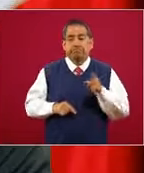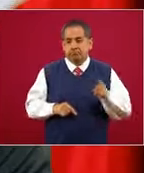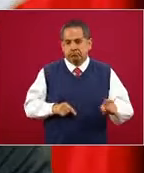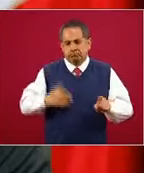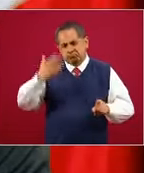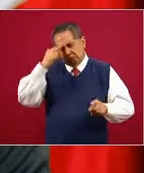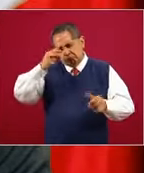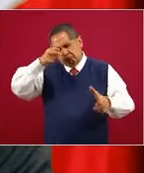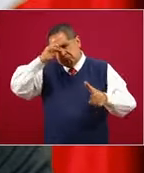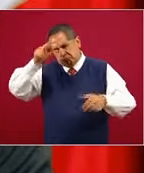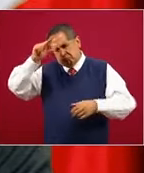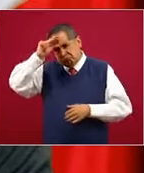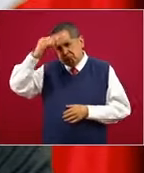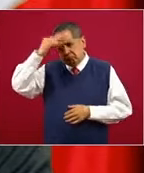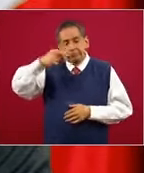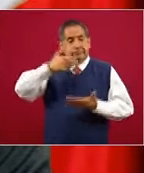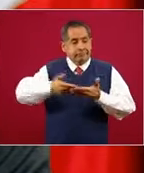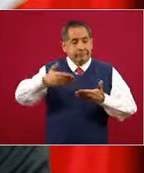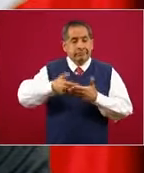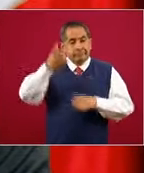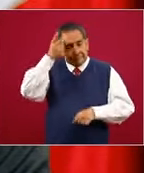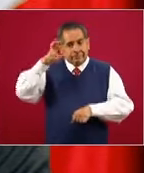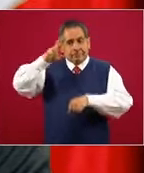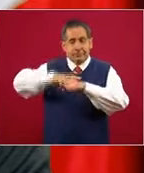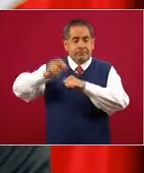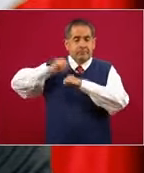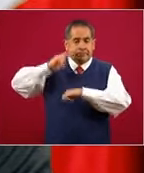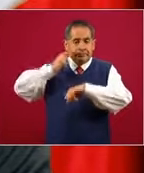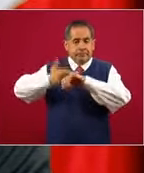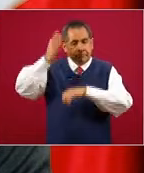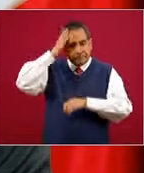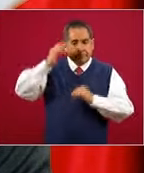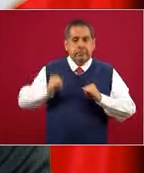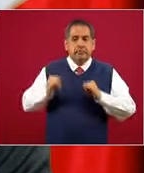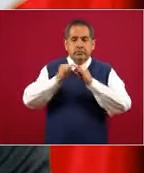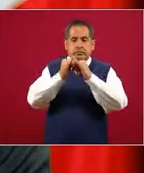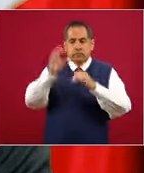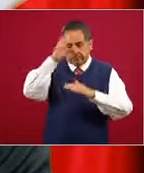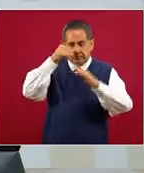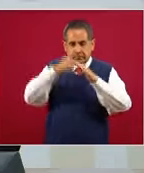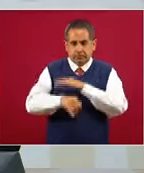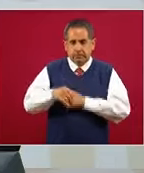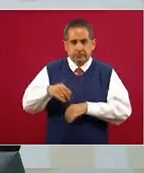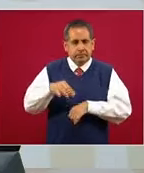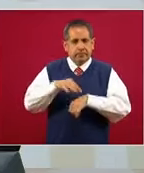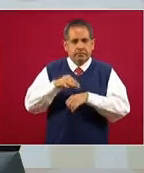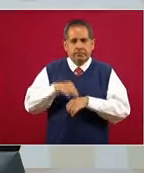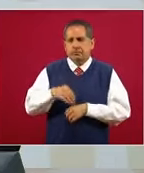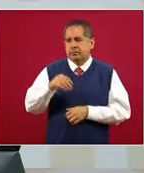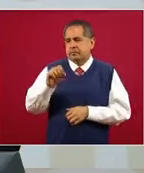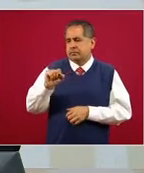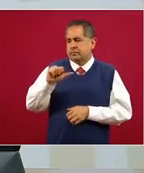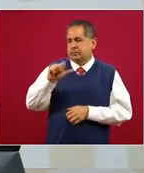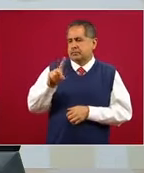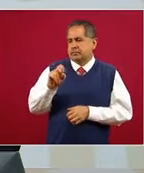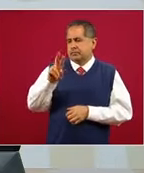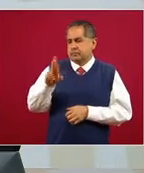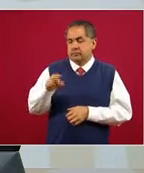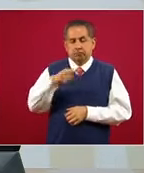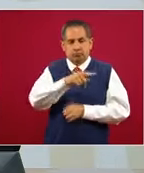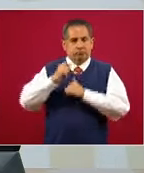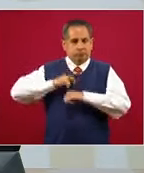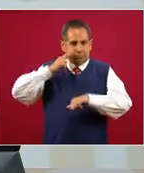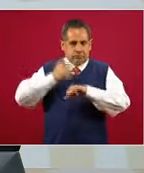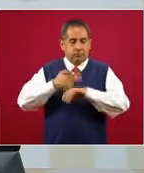hombre muy sabio. Es actualmente el director general del Instituto Nacional de Ciencias Médicas y Nutrición, Salvador Subirán, del que